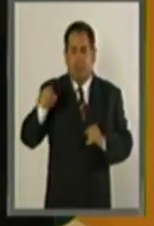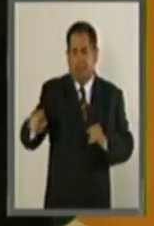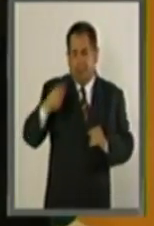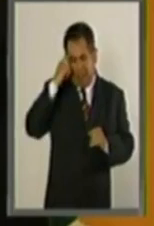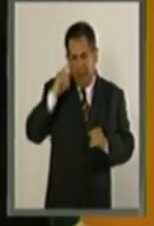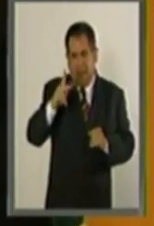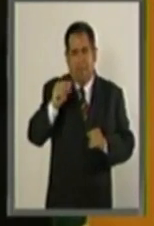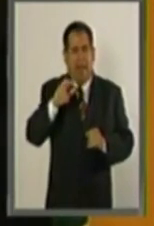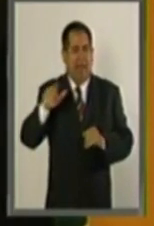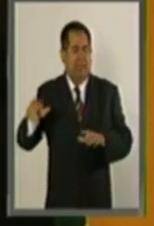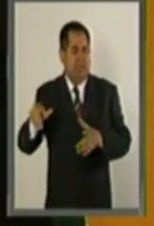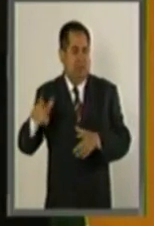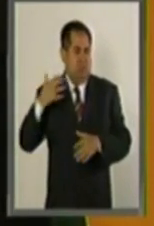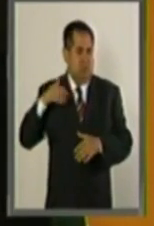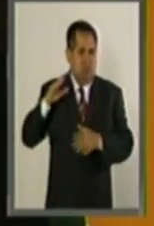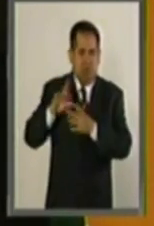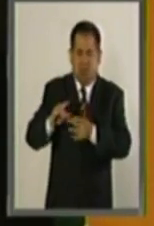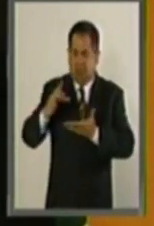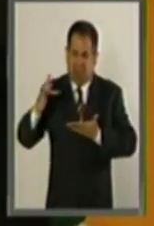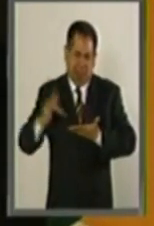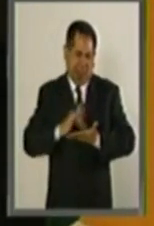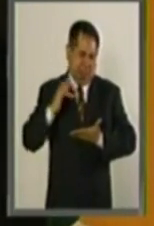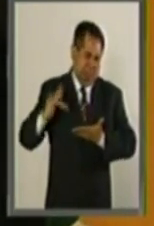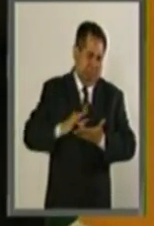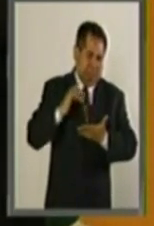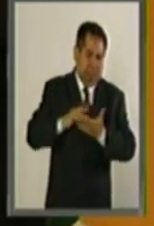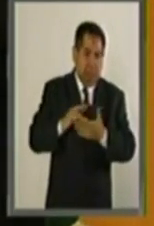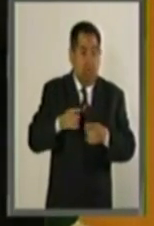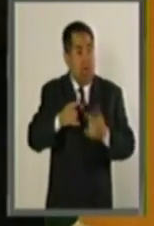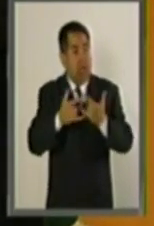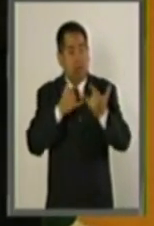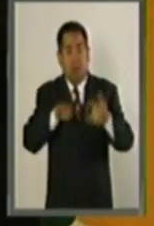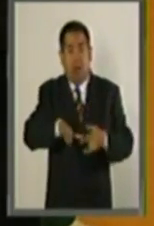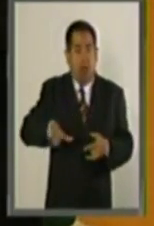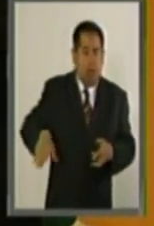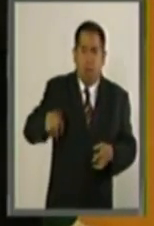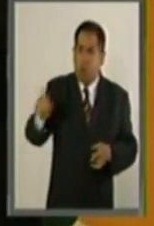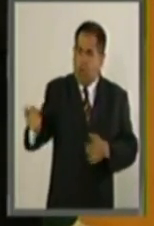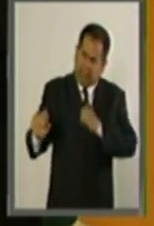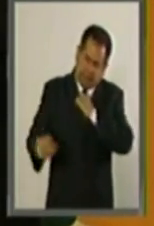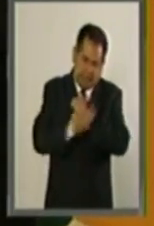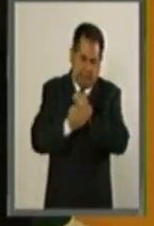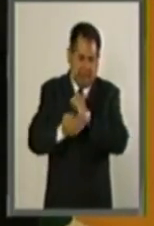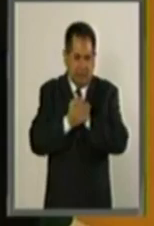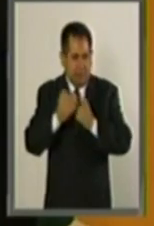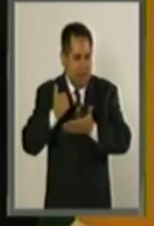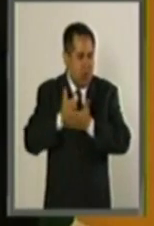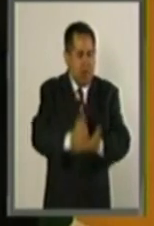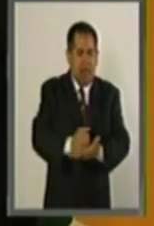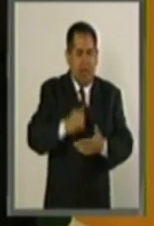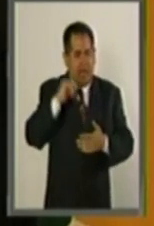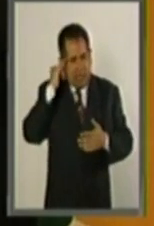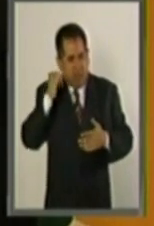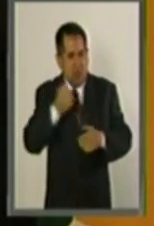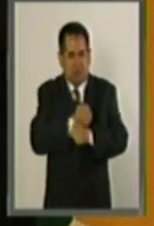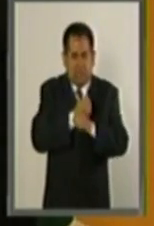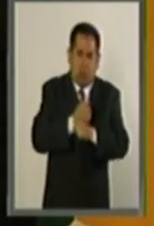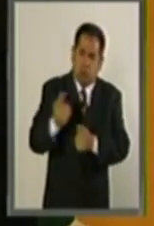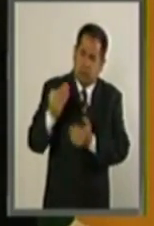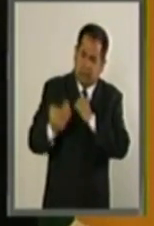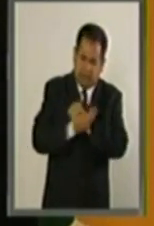Part, personaje que pese a haber sido relegado en la historia, luchó por la liberación de indios y esclavos de la Nueva